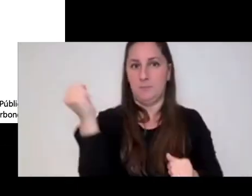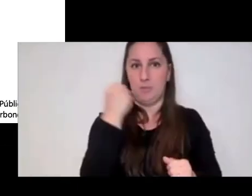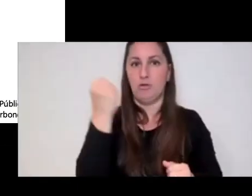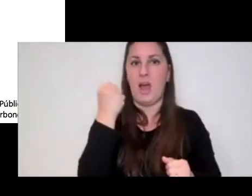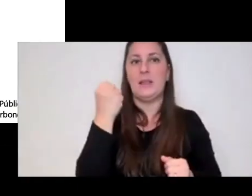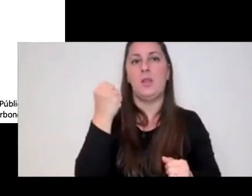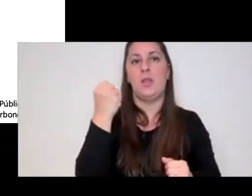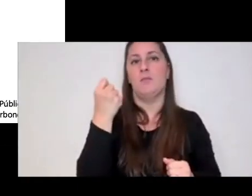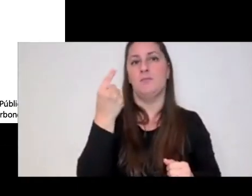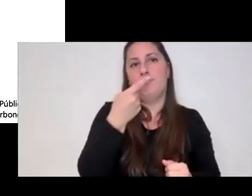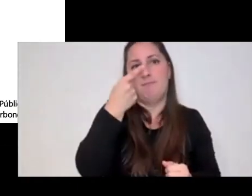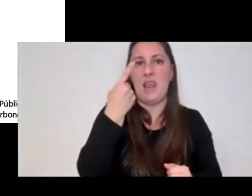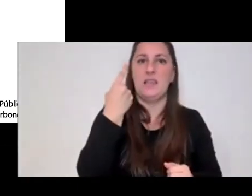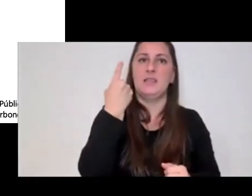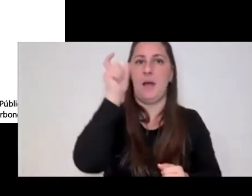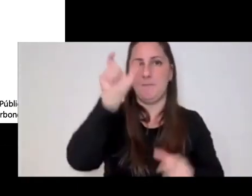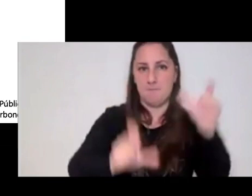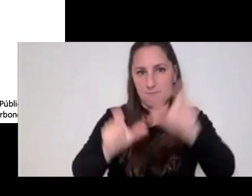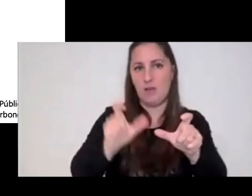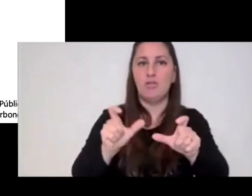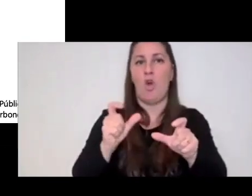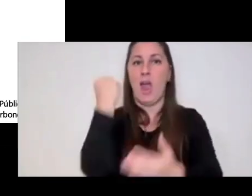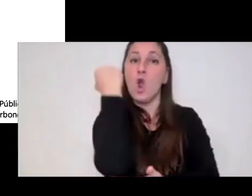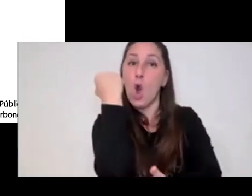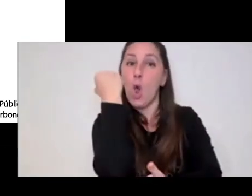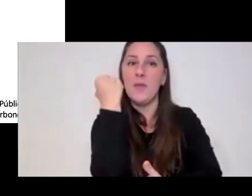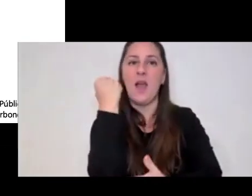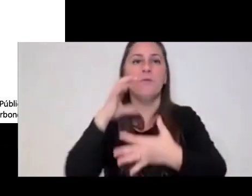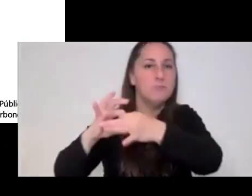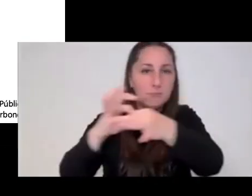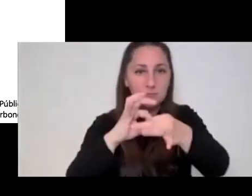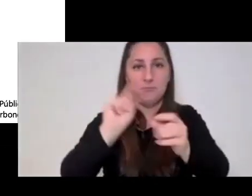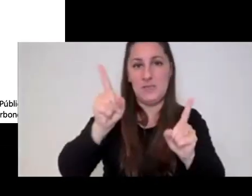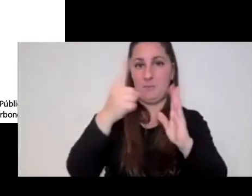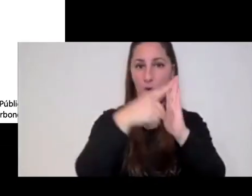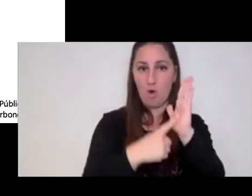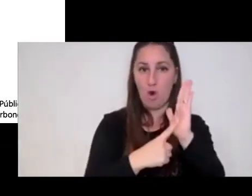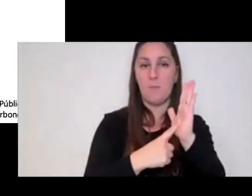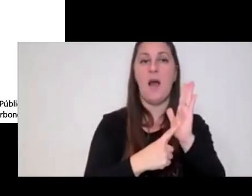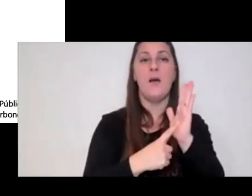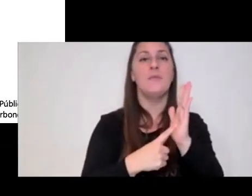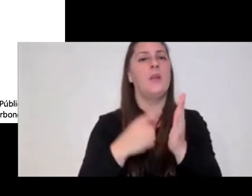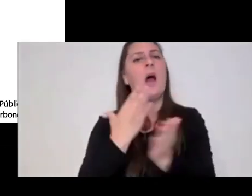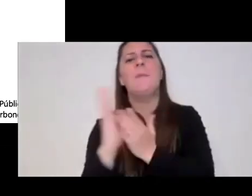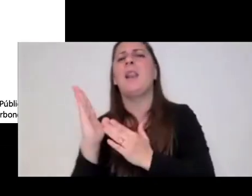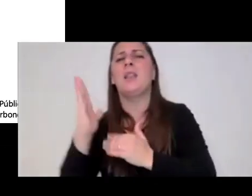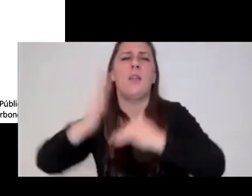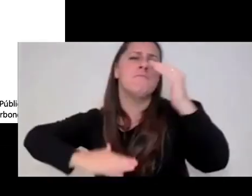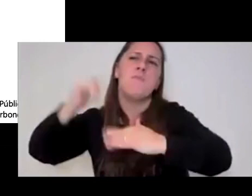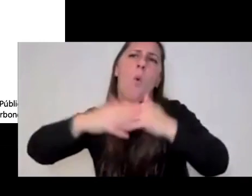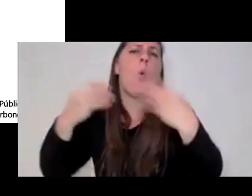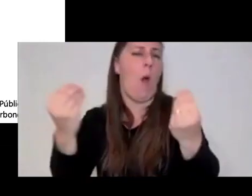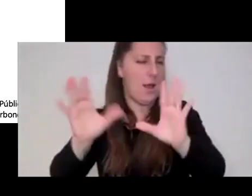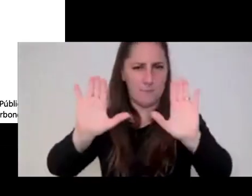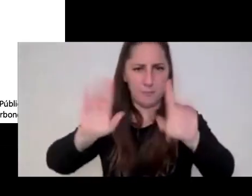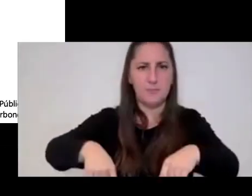los agentes económicos vinculados para esta norma, e independientemente de cuál es el motivo por el cual lo vincula, van a estar sujetos a